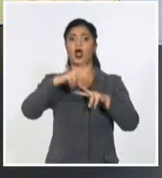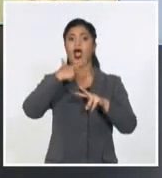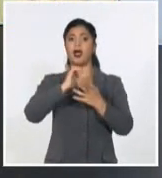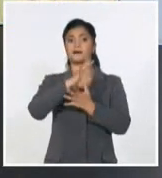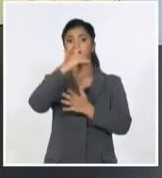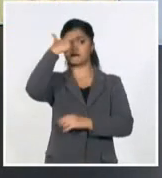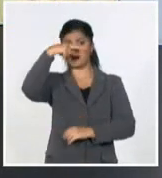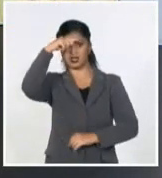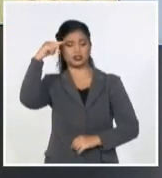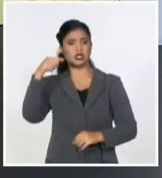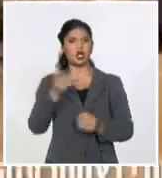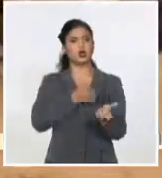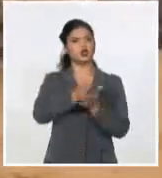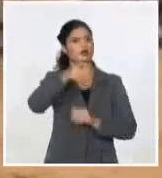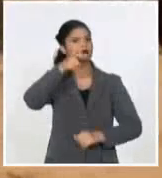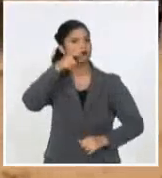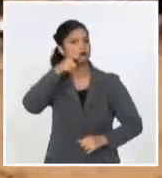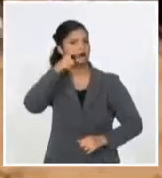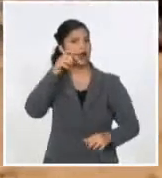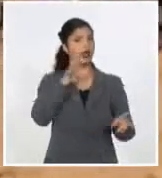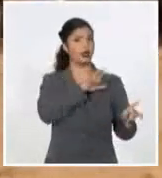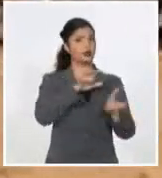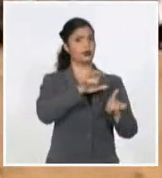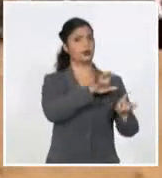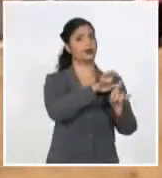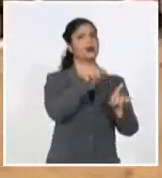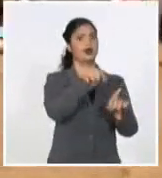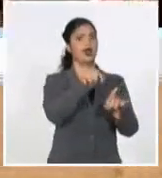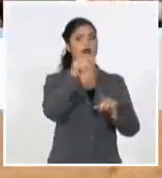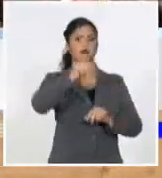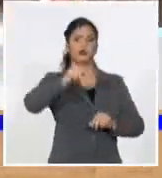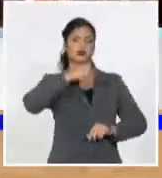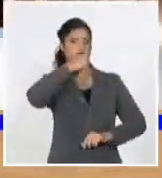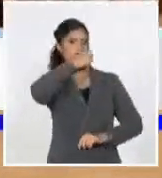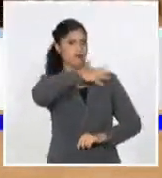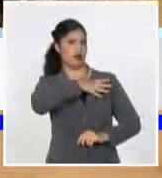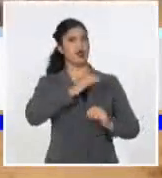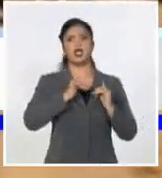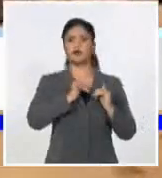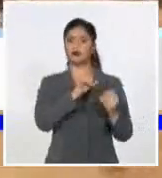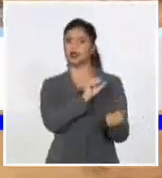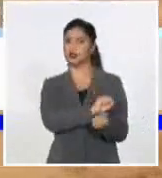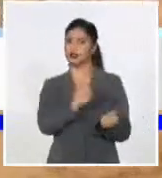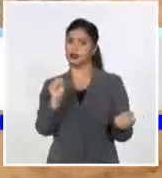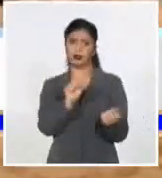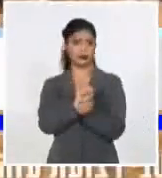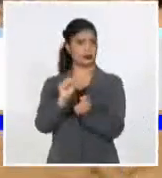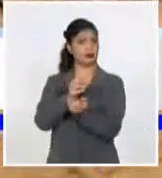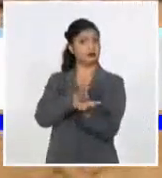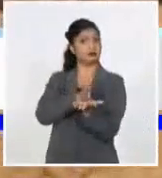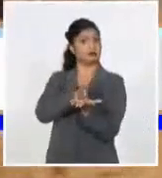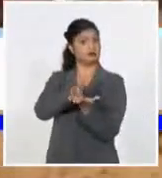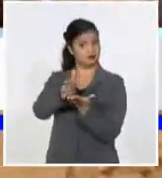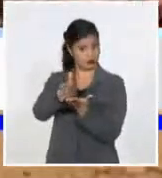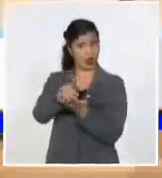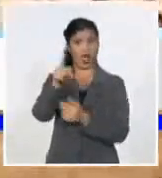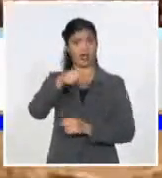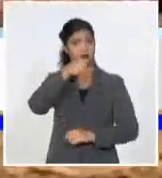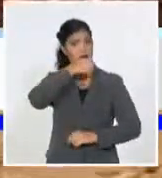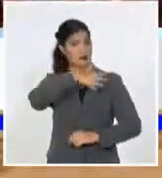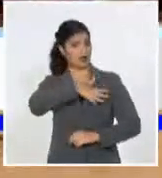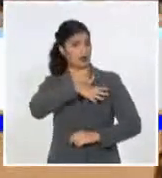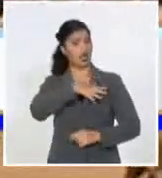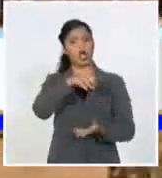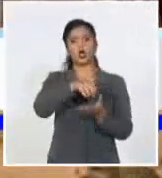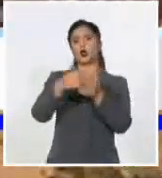del enclave costero. En paralelo, la Media Luna Roja Palestina denunció los bombardeos sionistas al asediado territorio, incluidas zonas cercanas